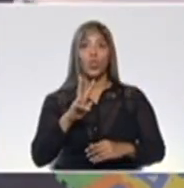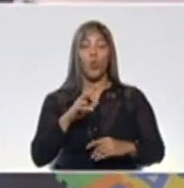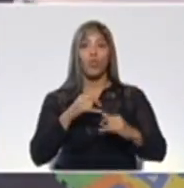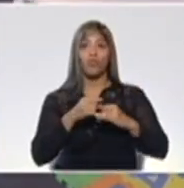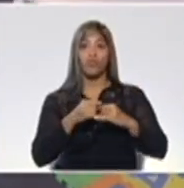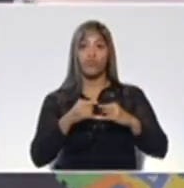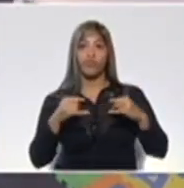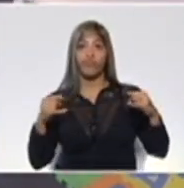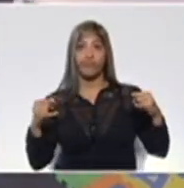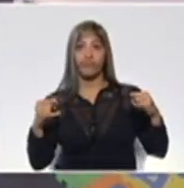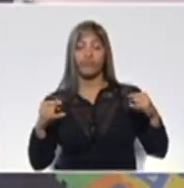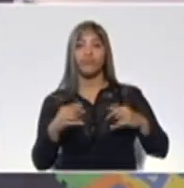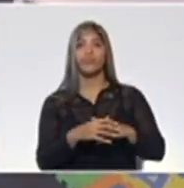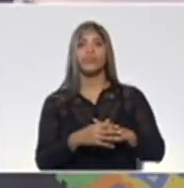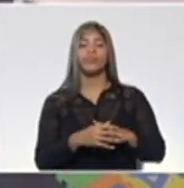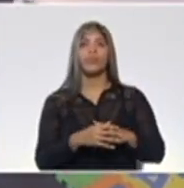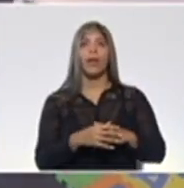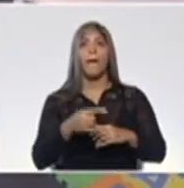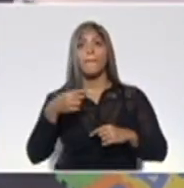menos 3